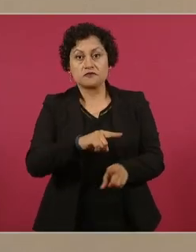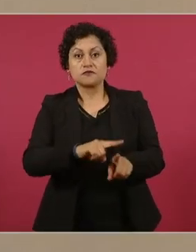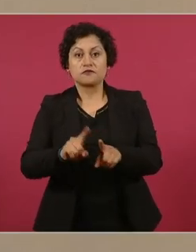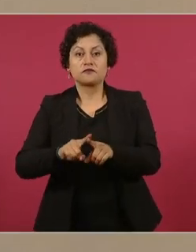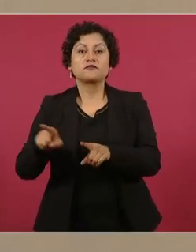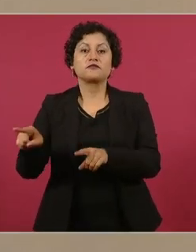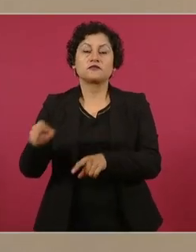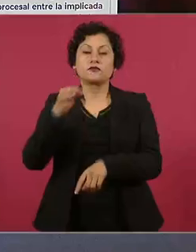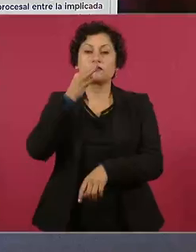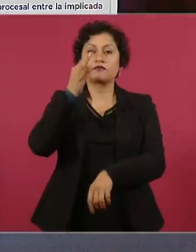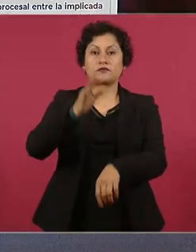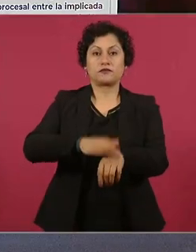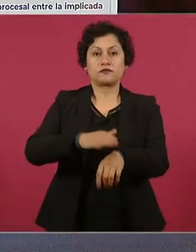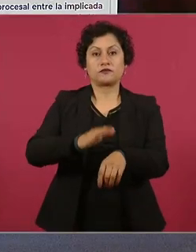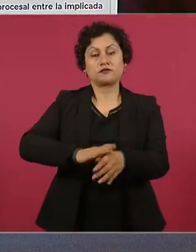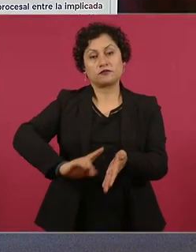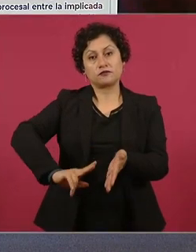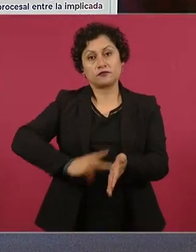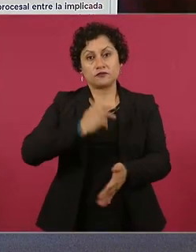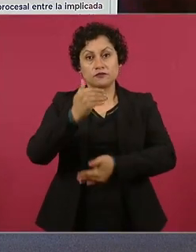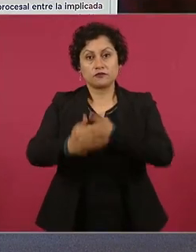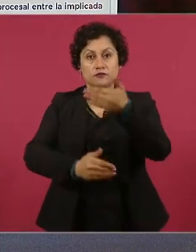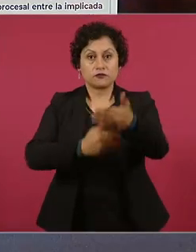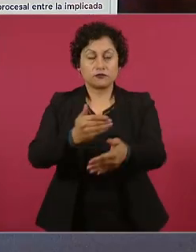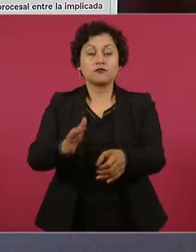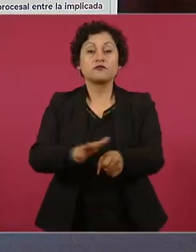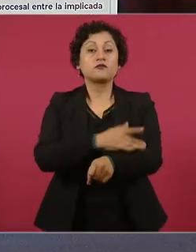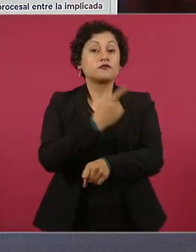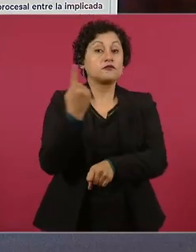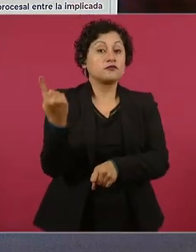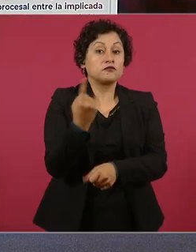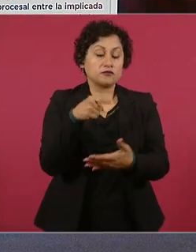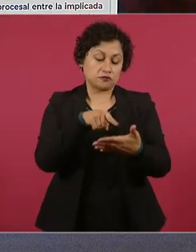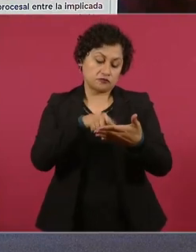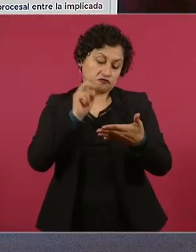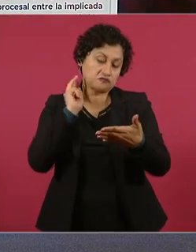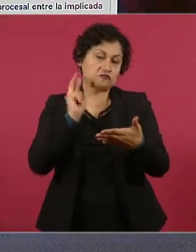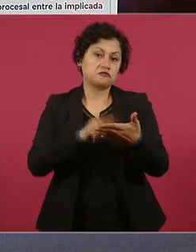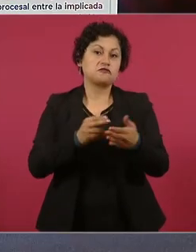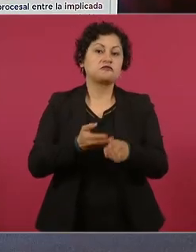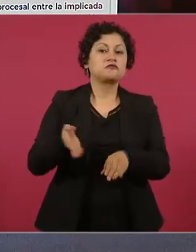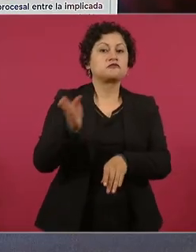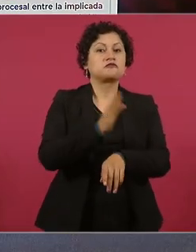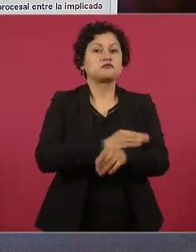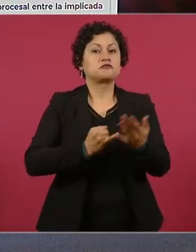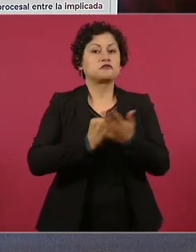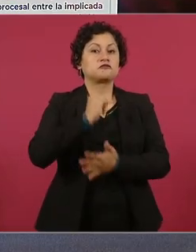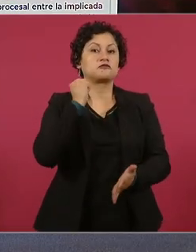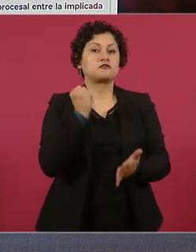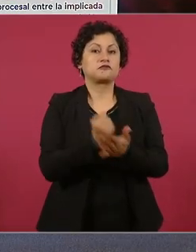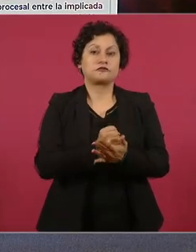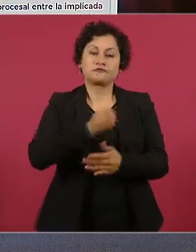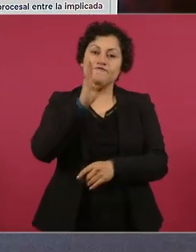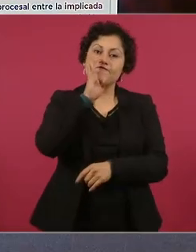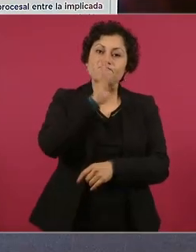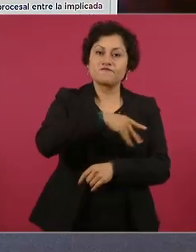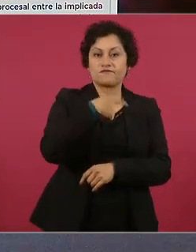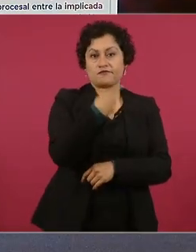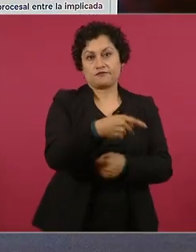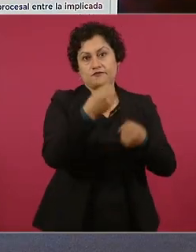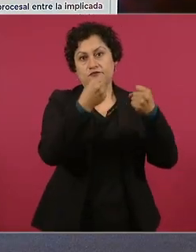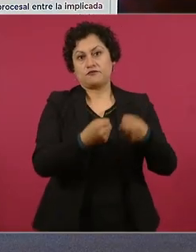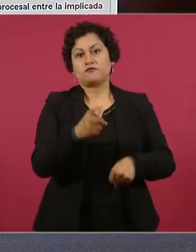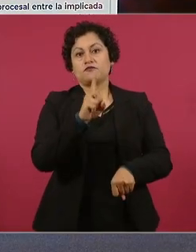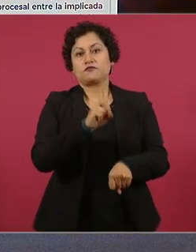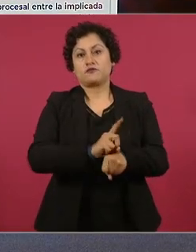procedimiento, ya que en su consideración el juez que la sentenció violó su derecho de seguridad jurídica en